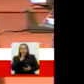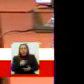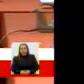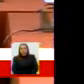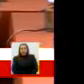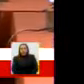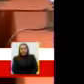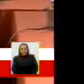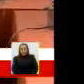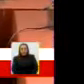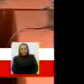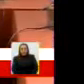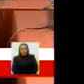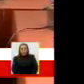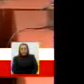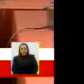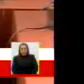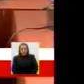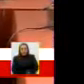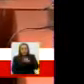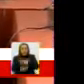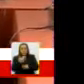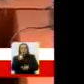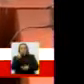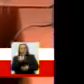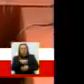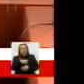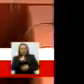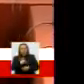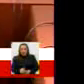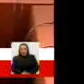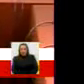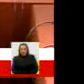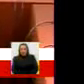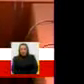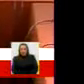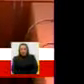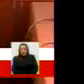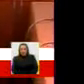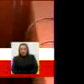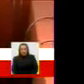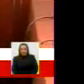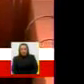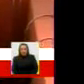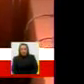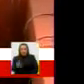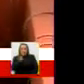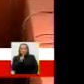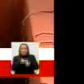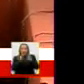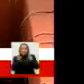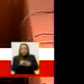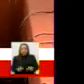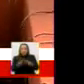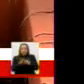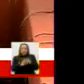Muchachos, buenos días. Perdonen mi informalidad, pero es parte de mi personalidad, Charito. Vamos a hablar de un tema importante,